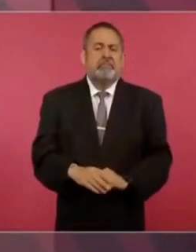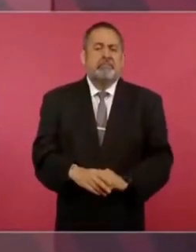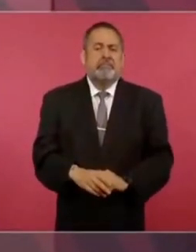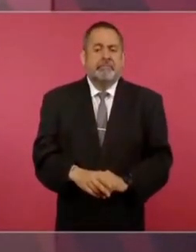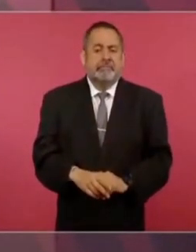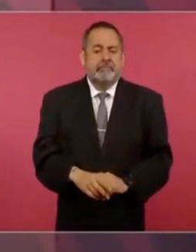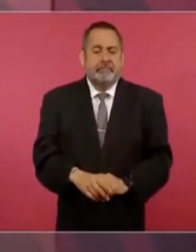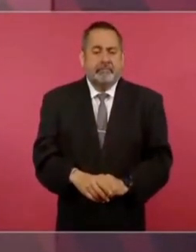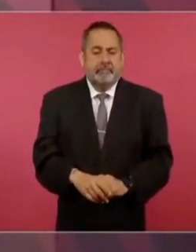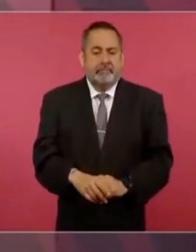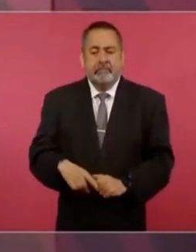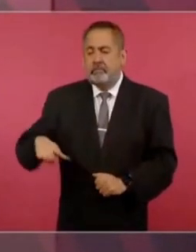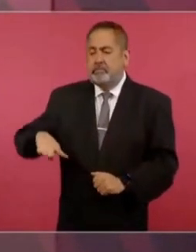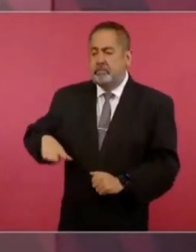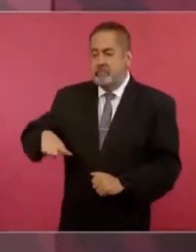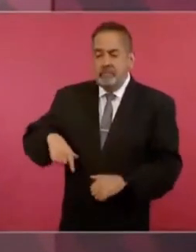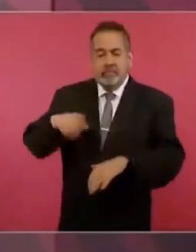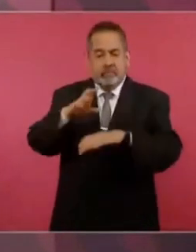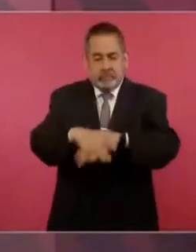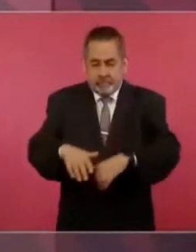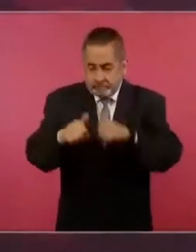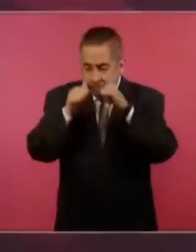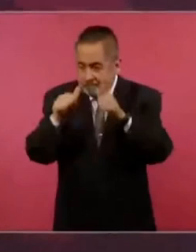Y el gobierno es de todos.